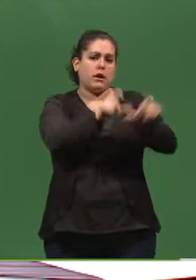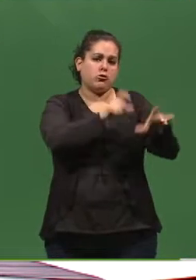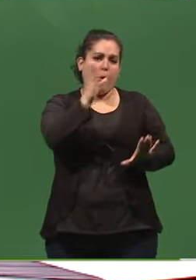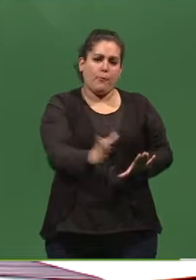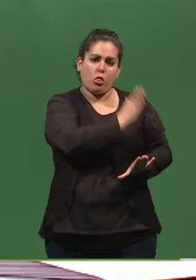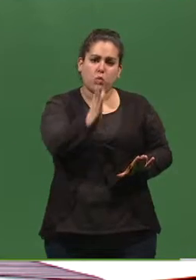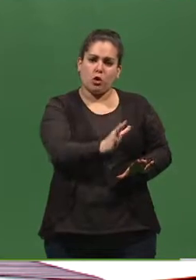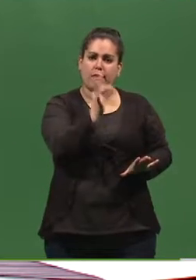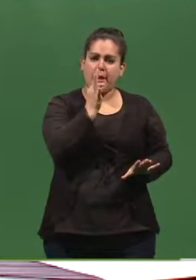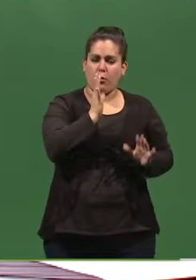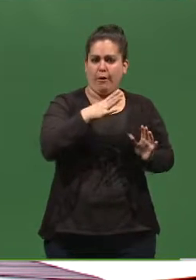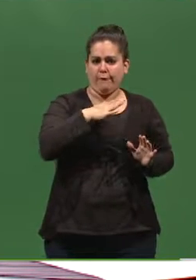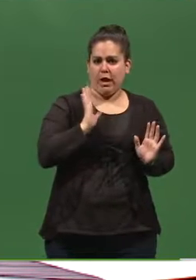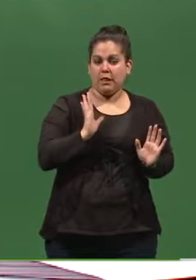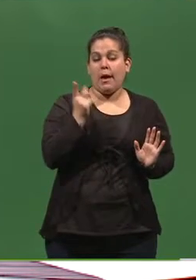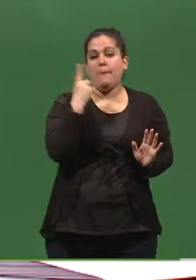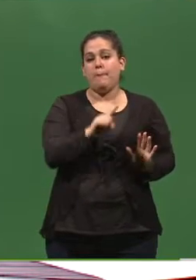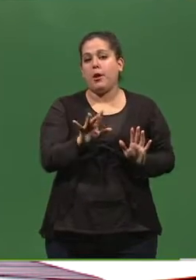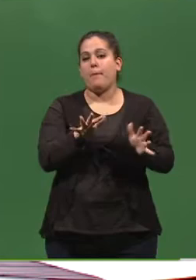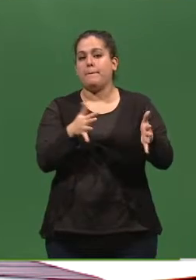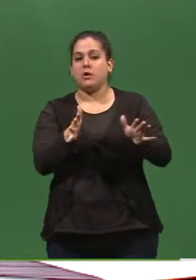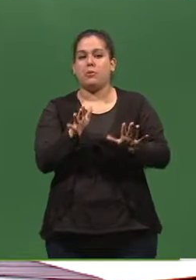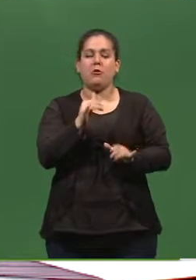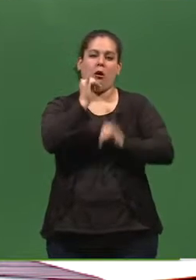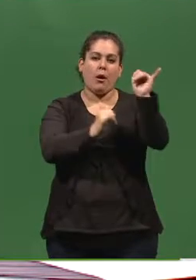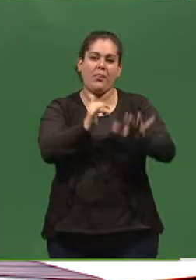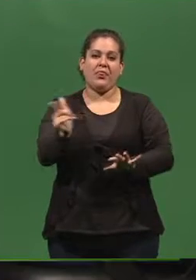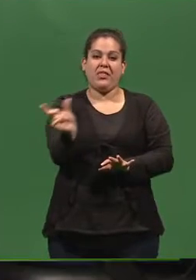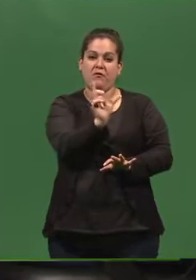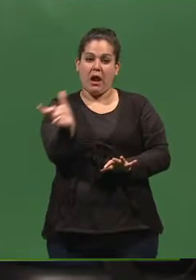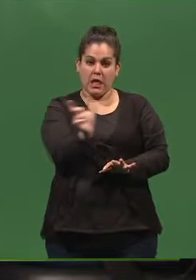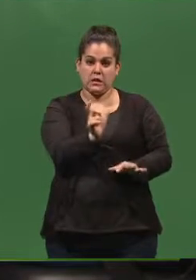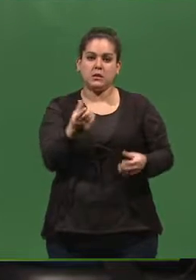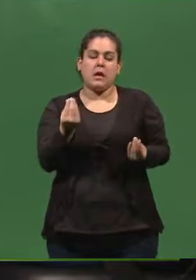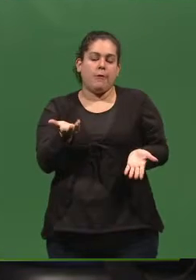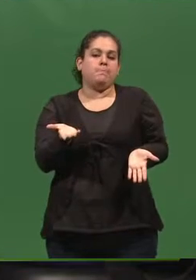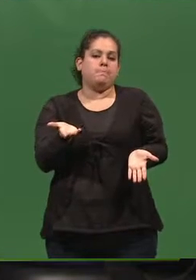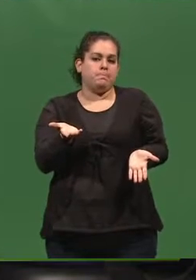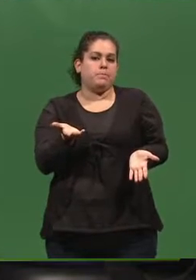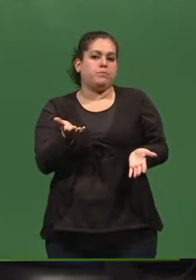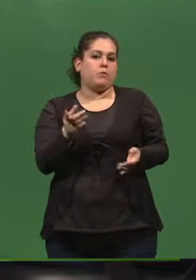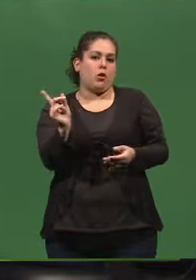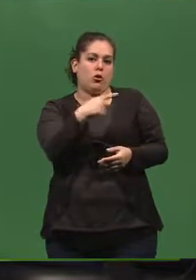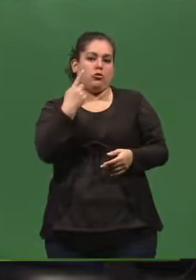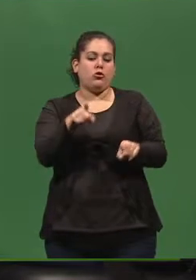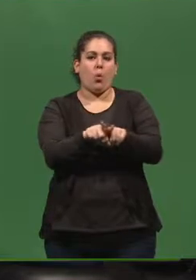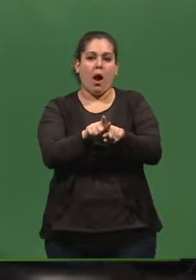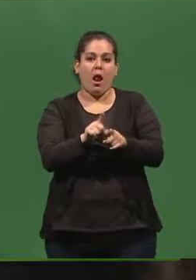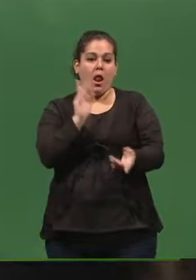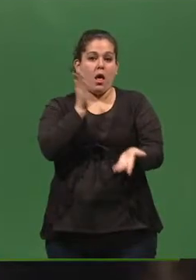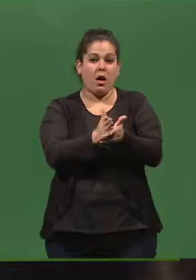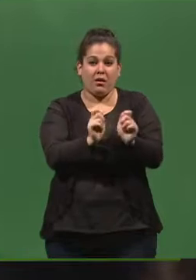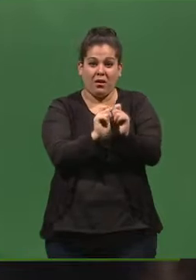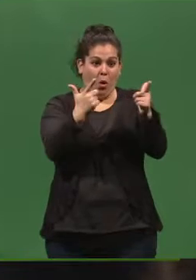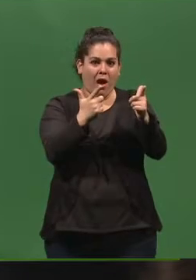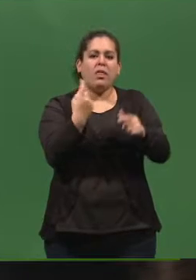sustancia que están regulados, etcétera. Pero bueno, pero básicamente para diferenciar terminológicamente es una cuestión de que despenalizamos conductas humanas que